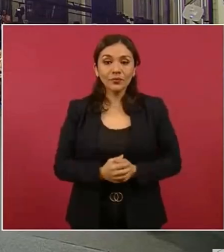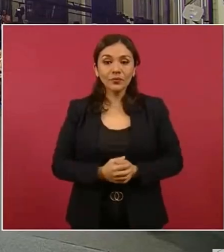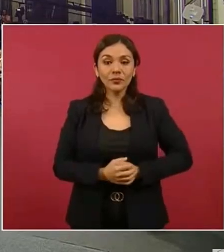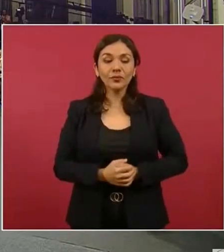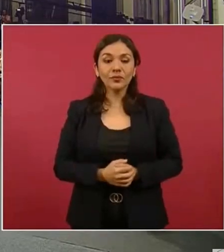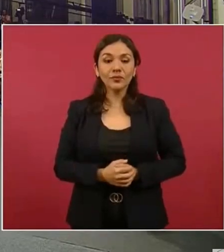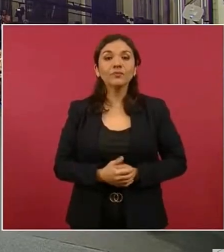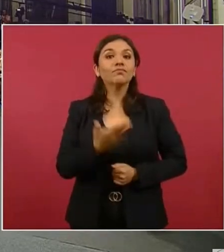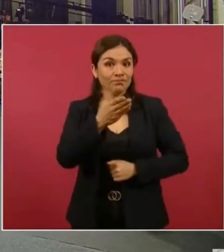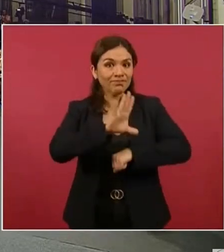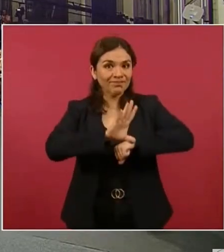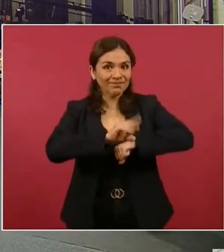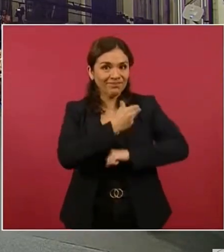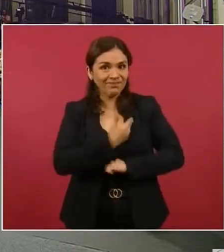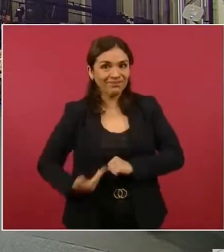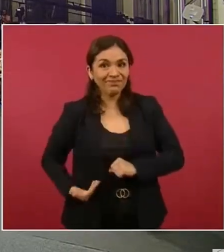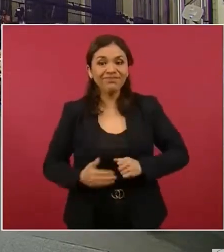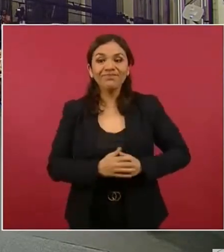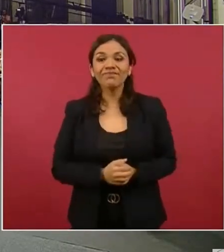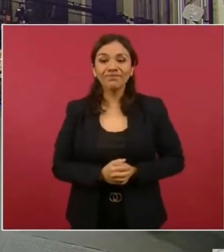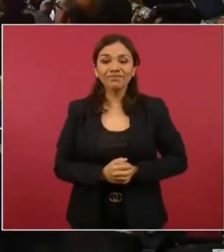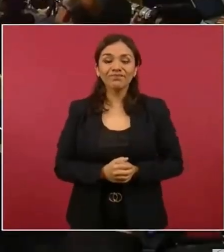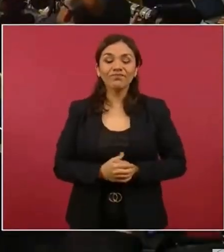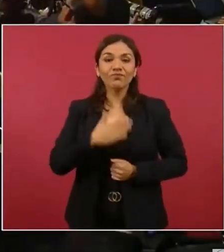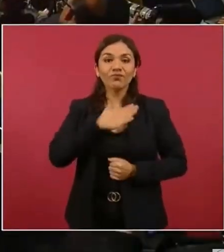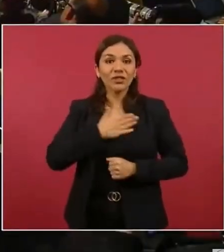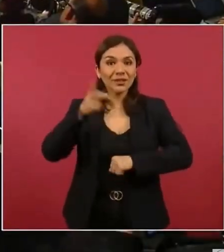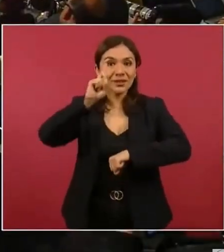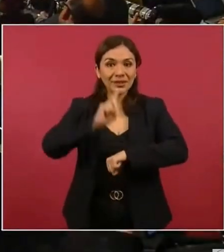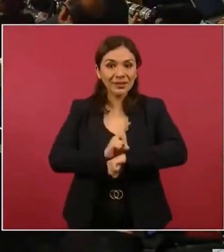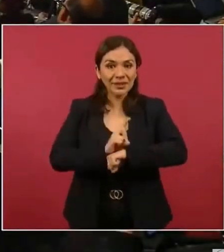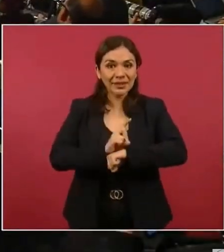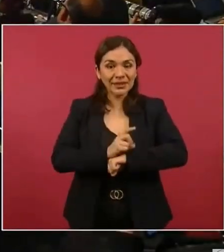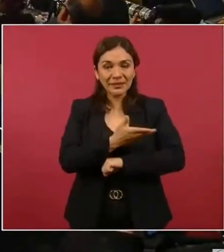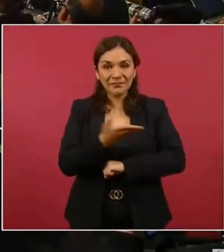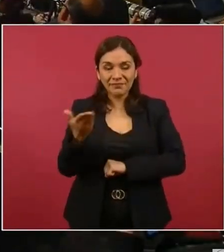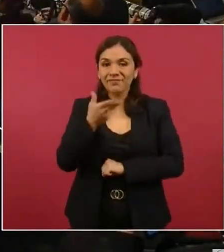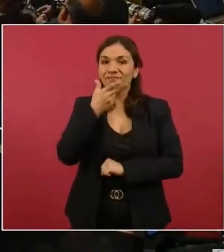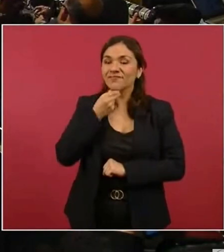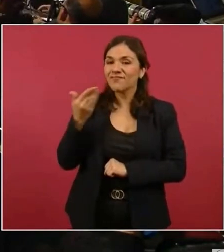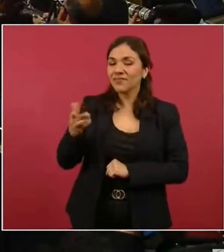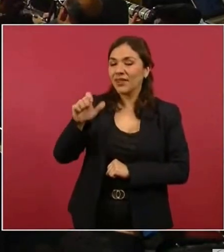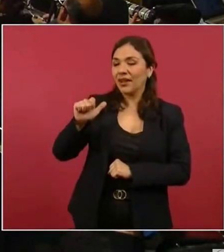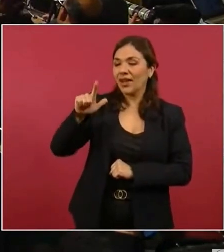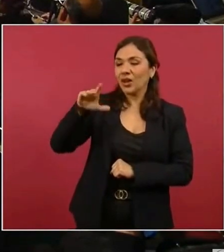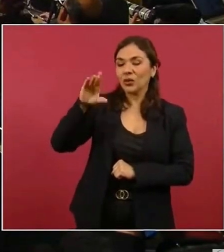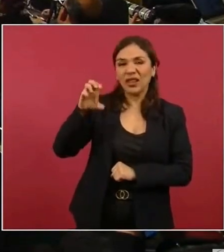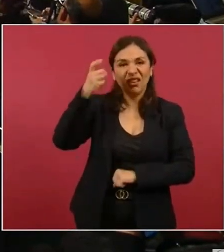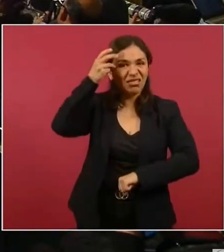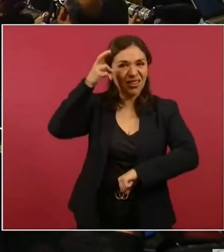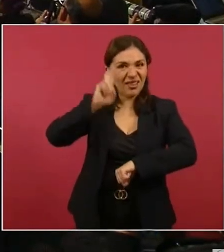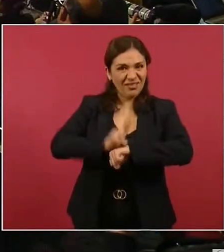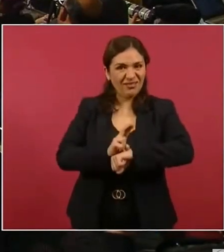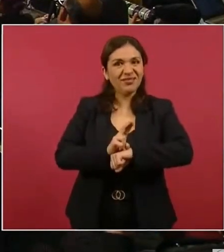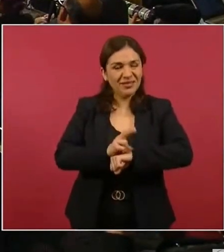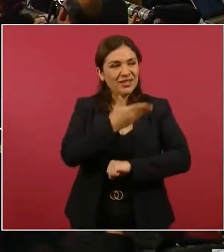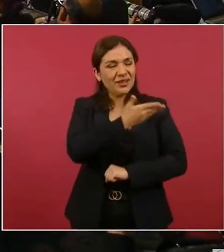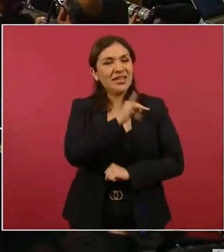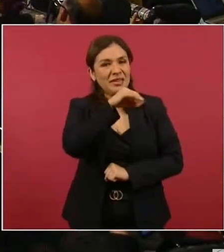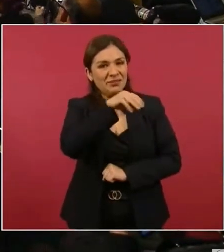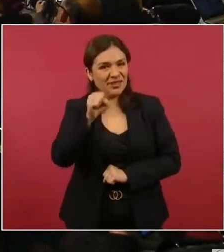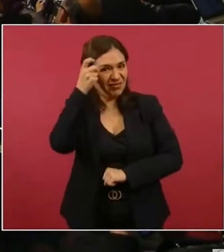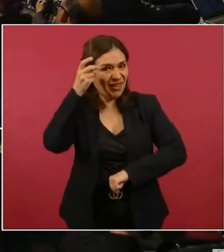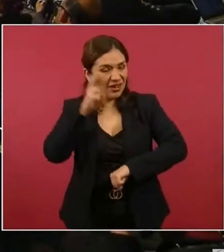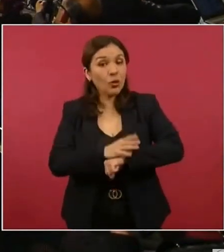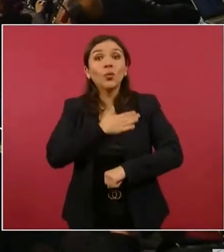Con su permiso, presidente. Muy buenos días, maestro Alcocer, director general del IMSS, querido Zoé. Muy buenos